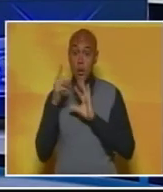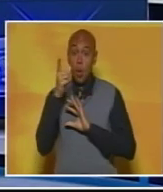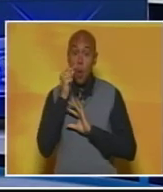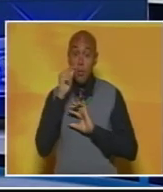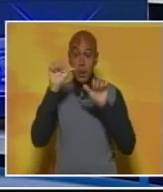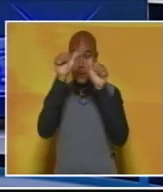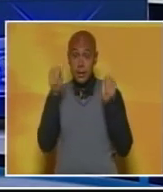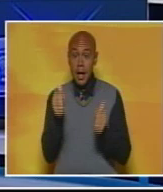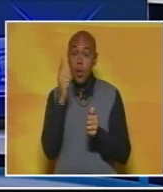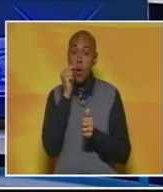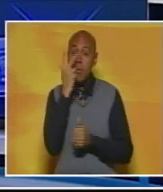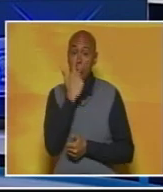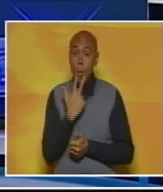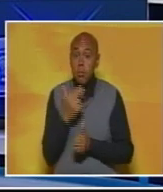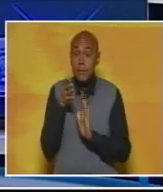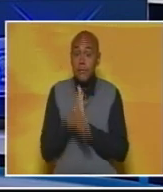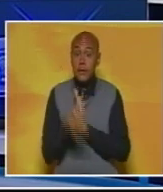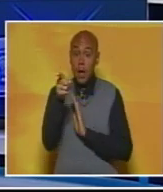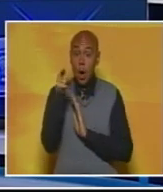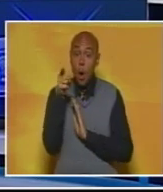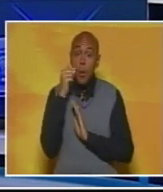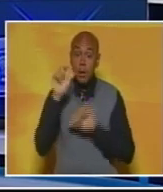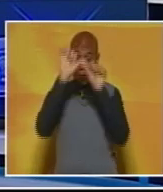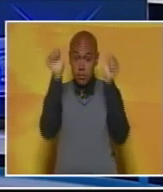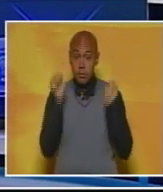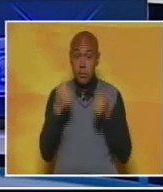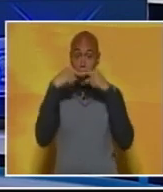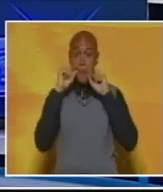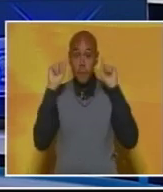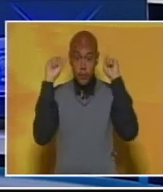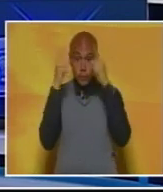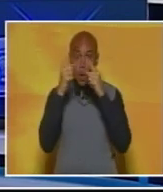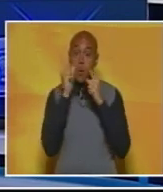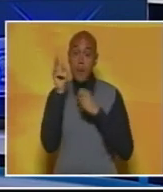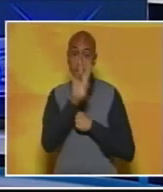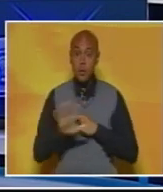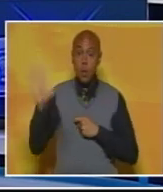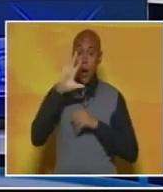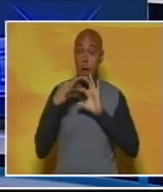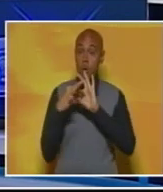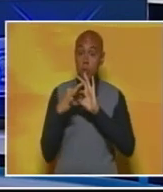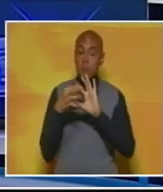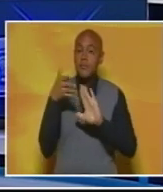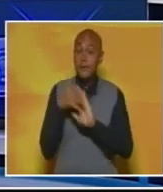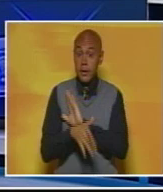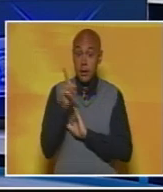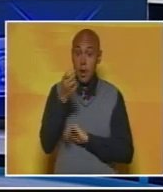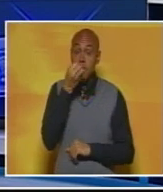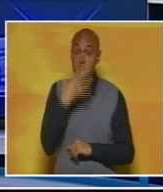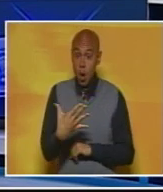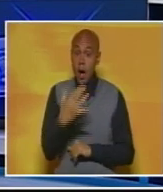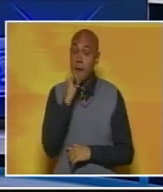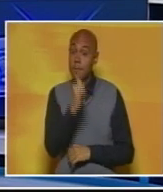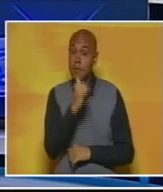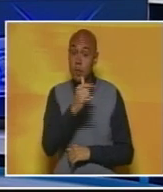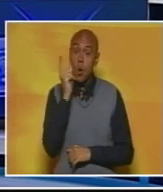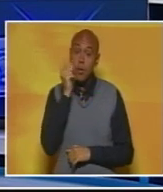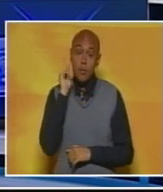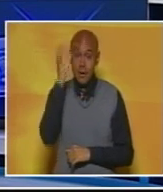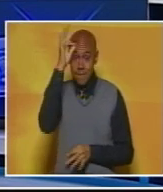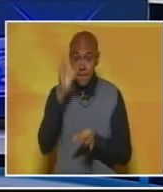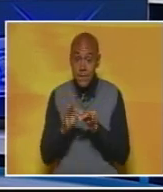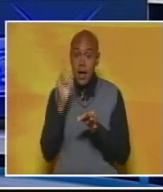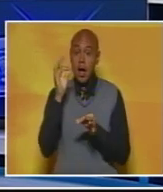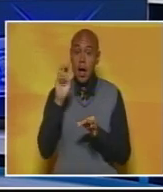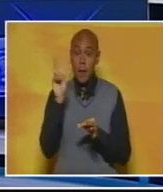de los pobres y el santo que congrega en unidad a todo un país. Es buenas noticias para la fe de todo un pueblo, buenas